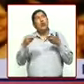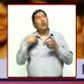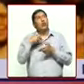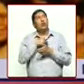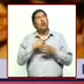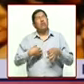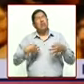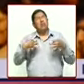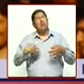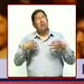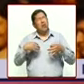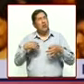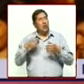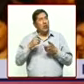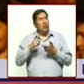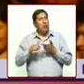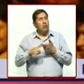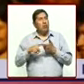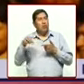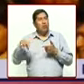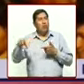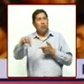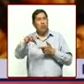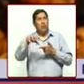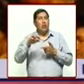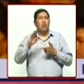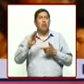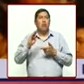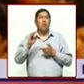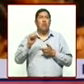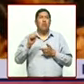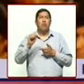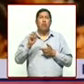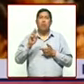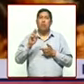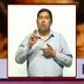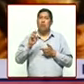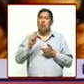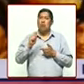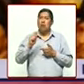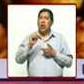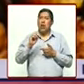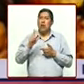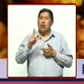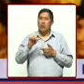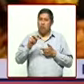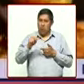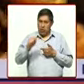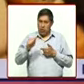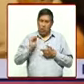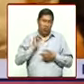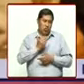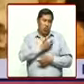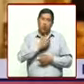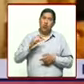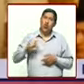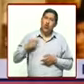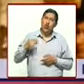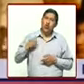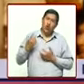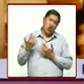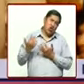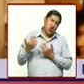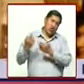estamos firmes. Están los distritos, Bartolinas, también nuestras bases. Estamos a la espera, ¿no?,